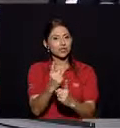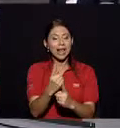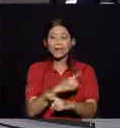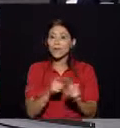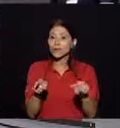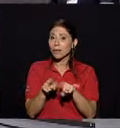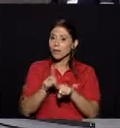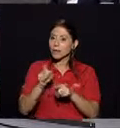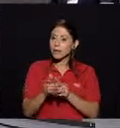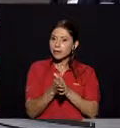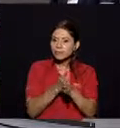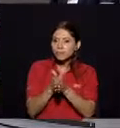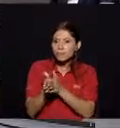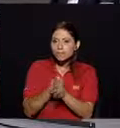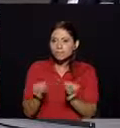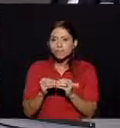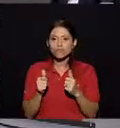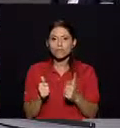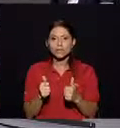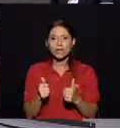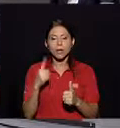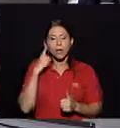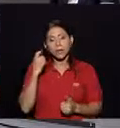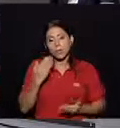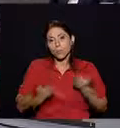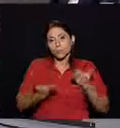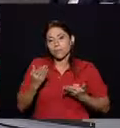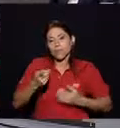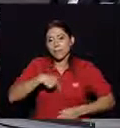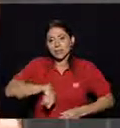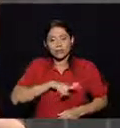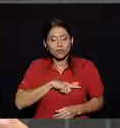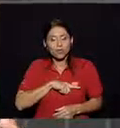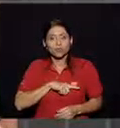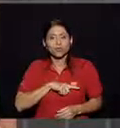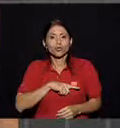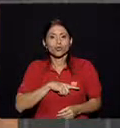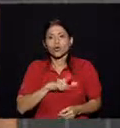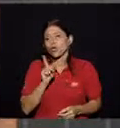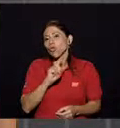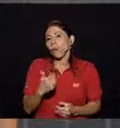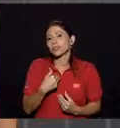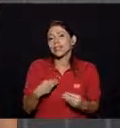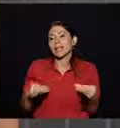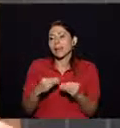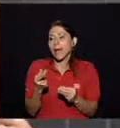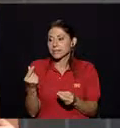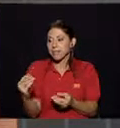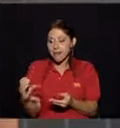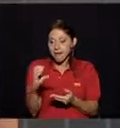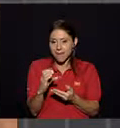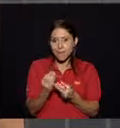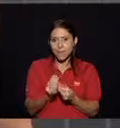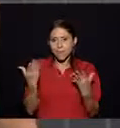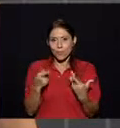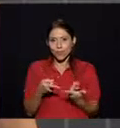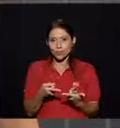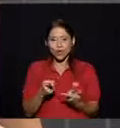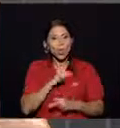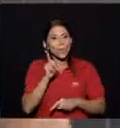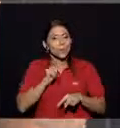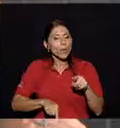social, pero además hay que ser más eficientes, porque posiblemente no vamos a obtener más recursos públicos o no vamos